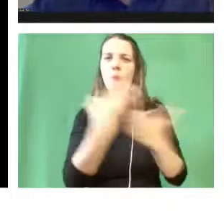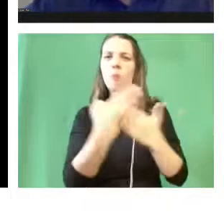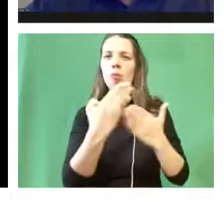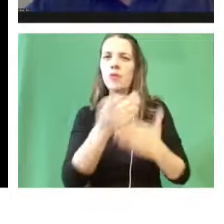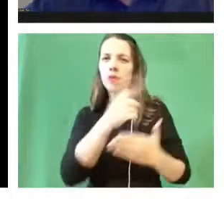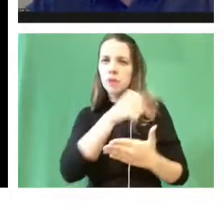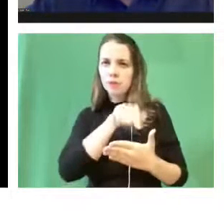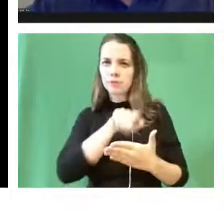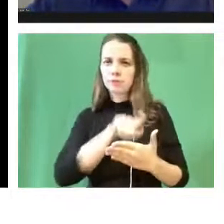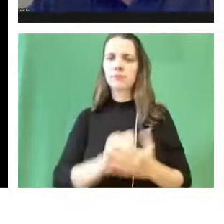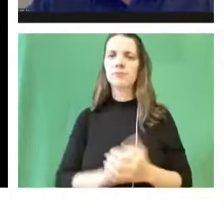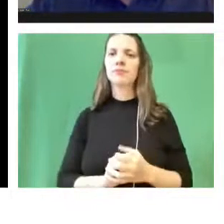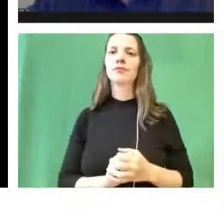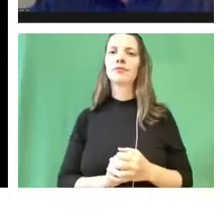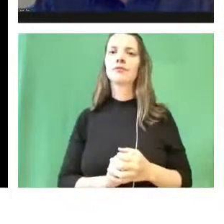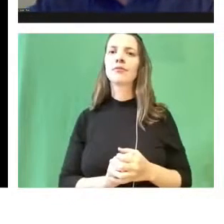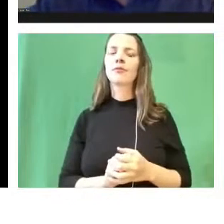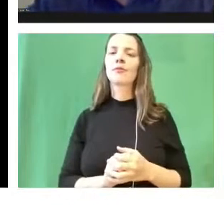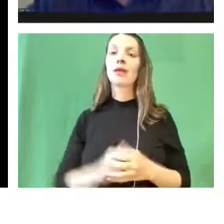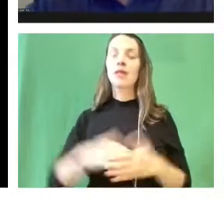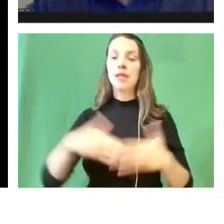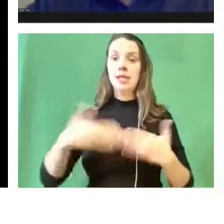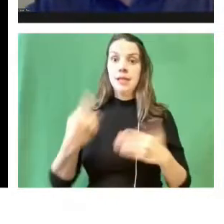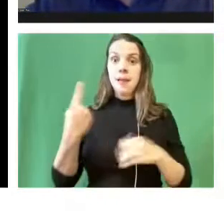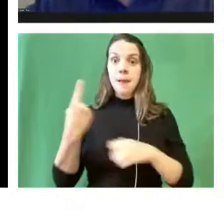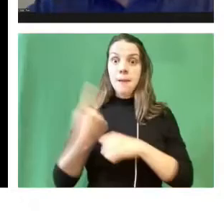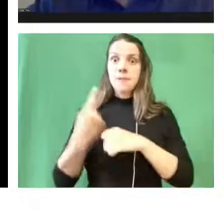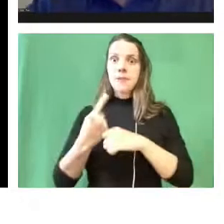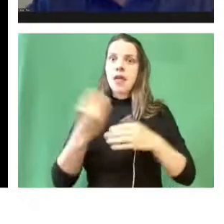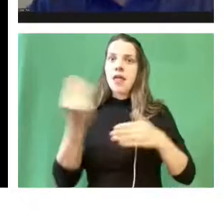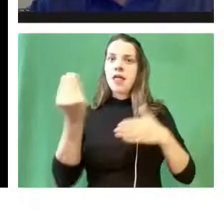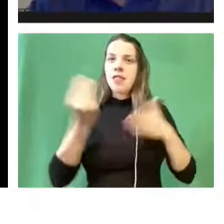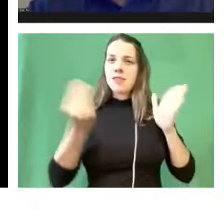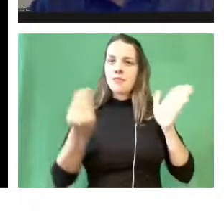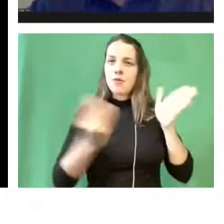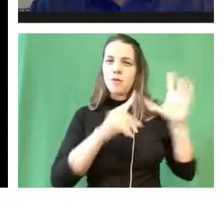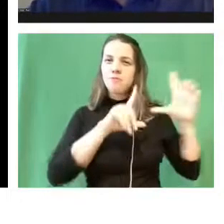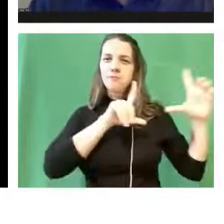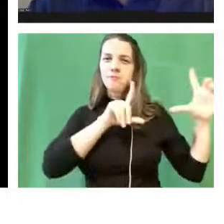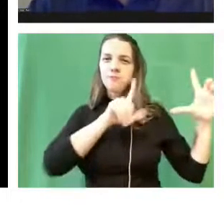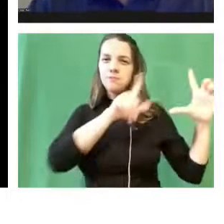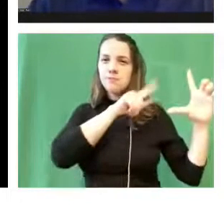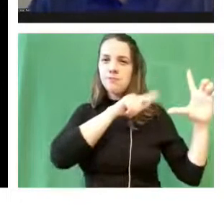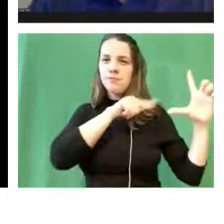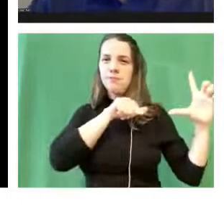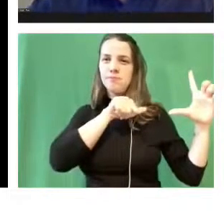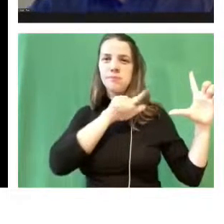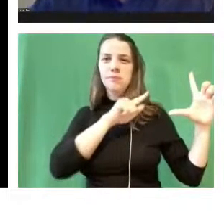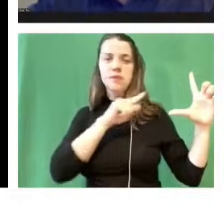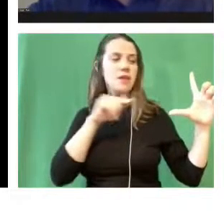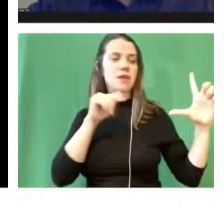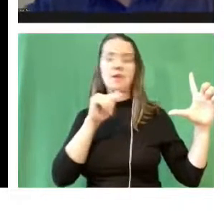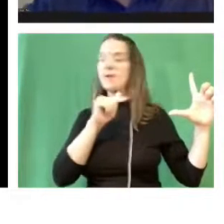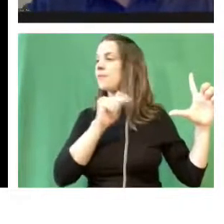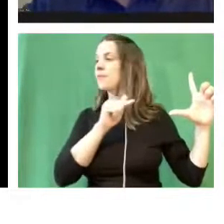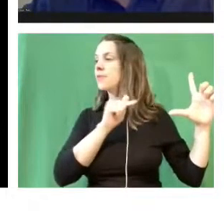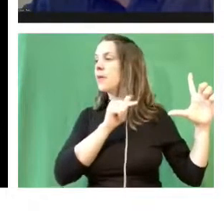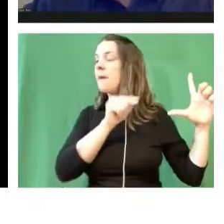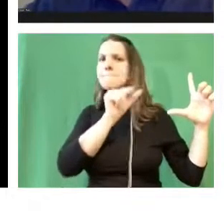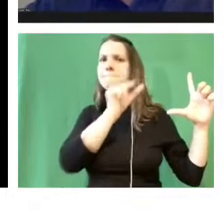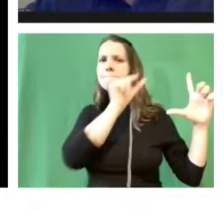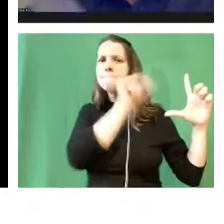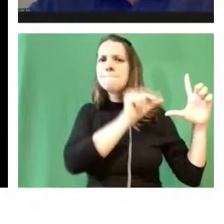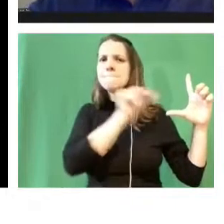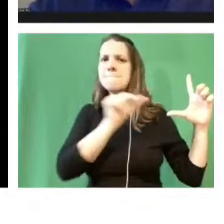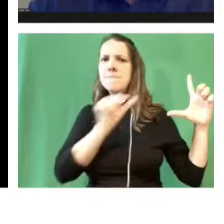presentando a través de unos pictogramas, de unas siluetas, a una serie de personajes que todos podemos